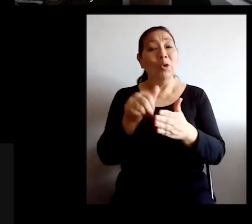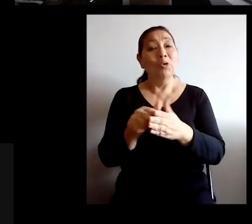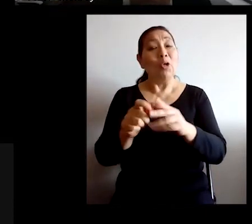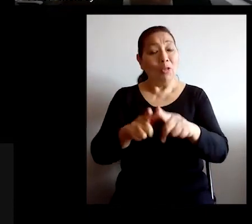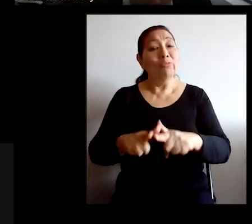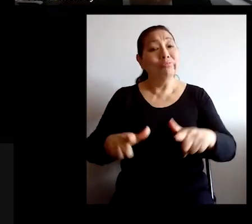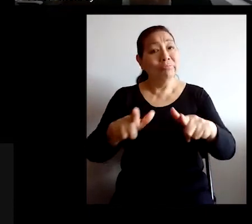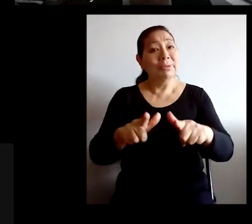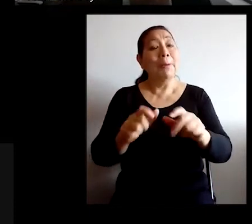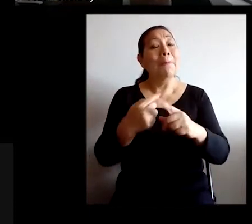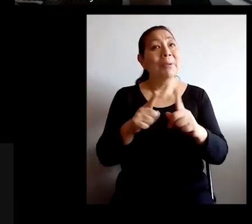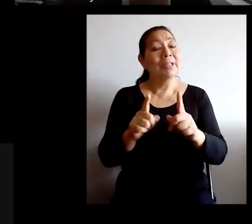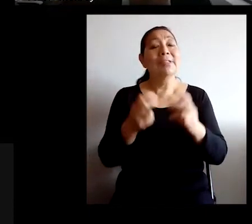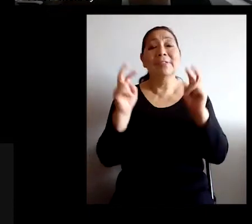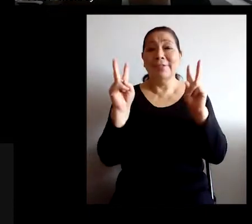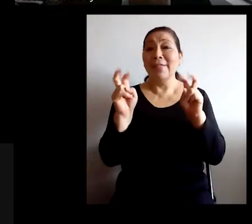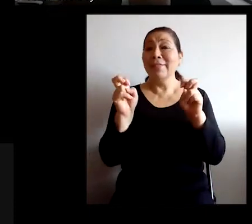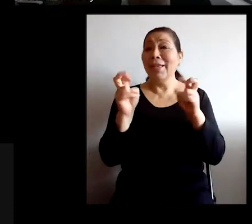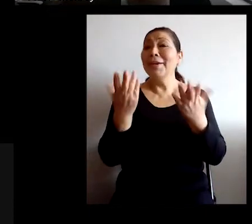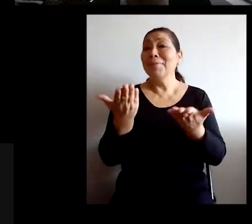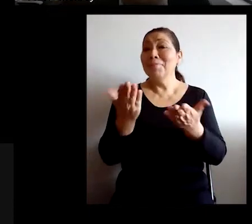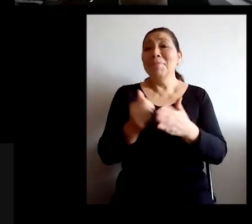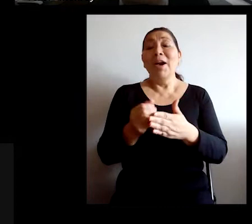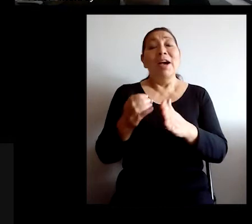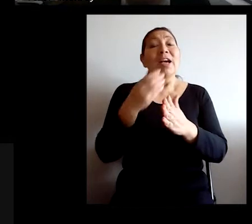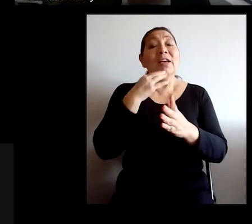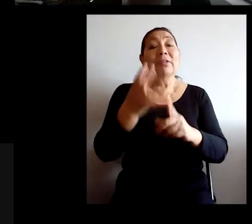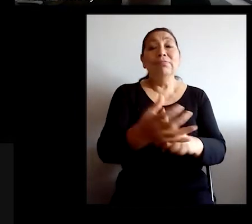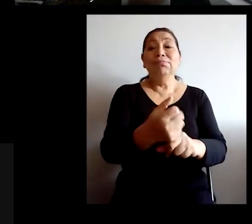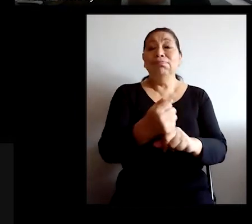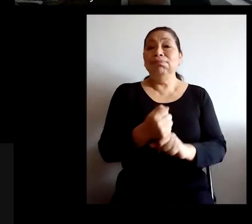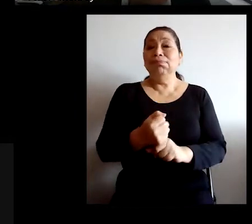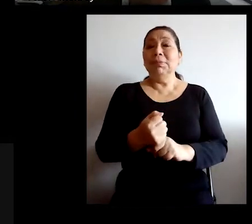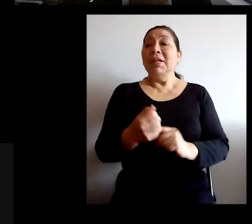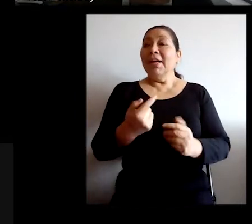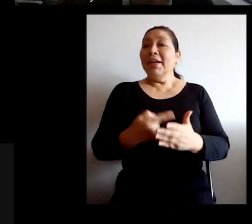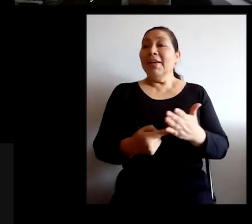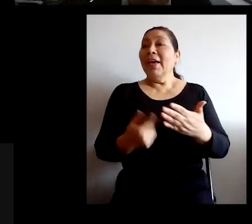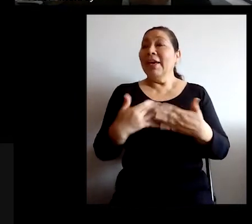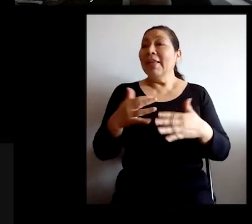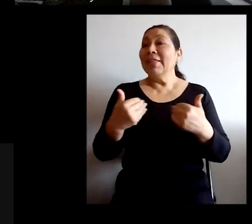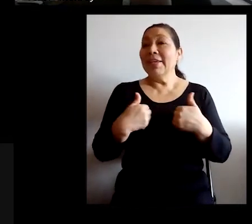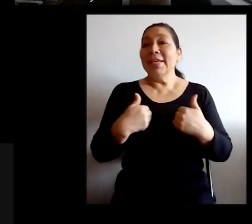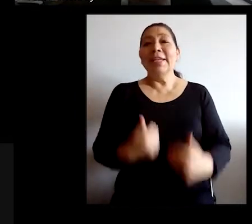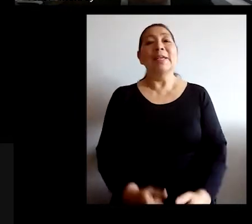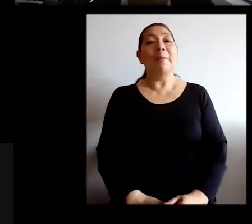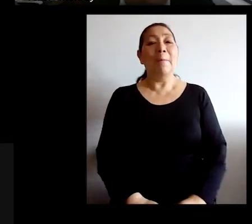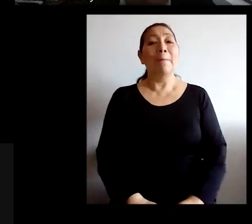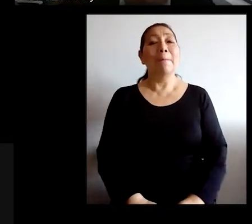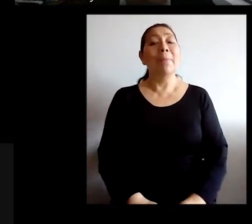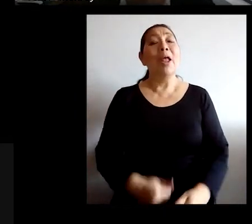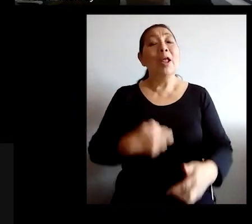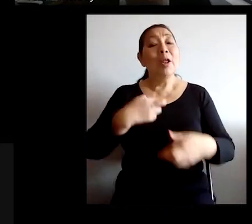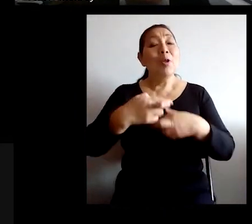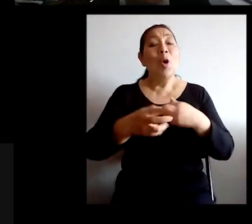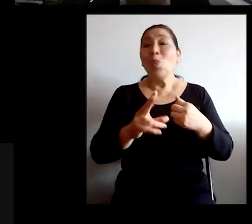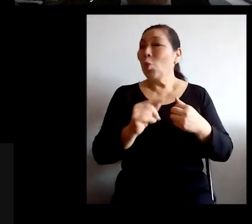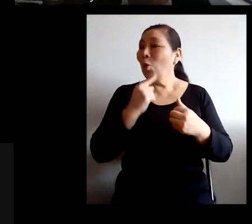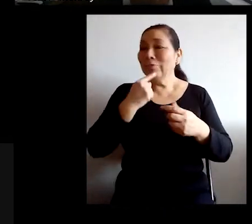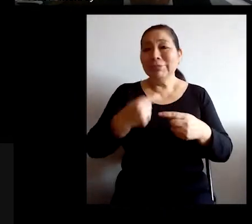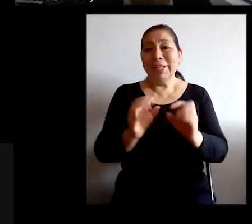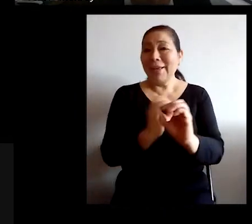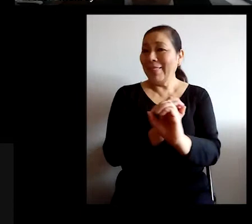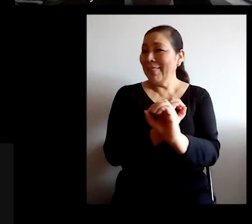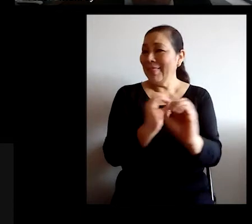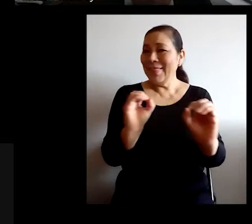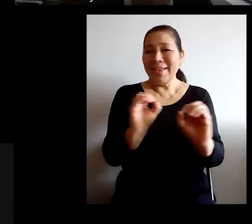ellas. Ese es el tema de la confiscación. O sea, es un hecho que ha ocurrido, que en el proceso no ha estado en